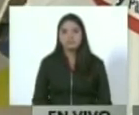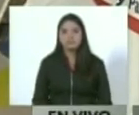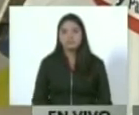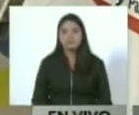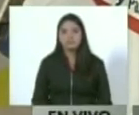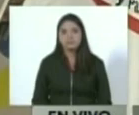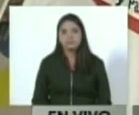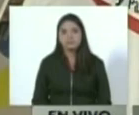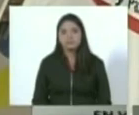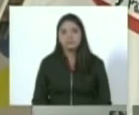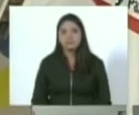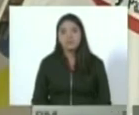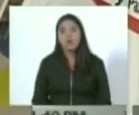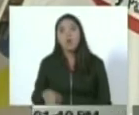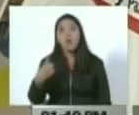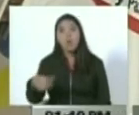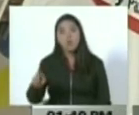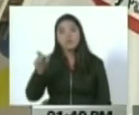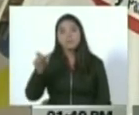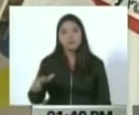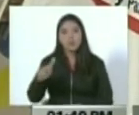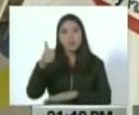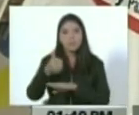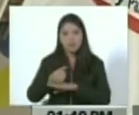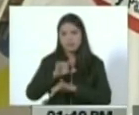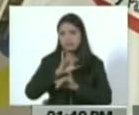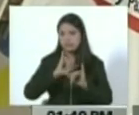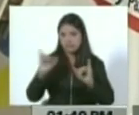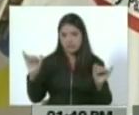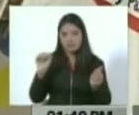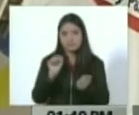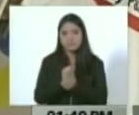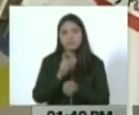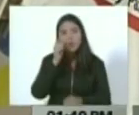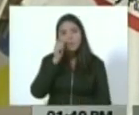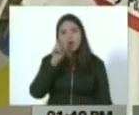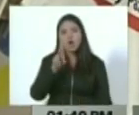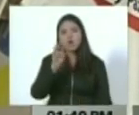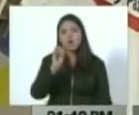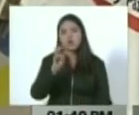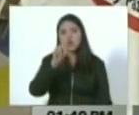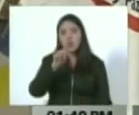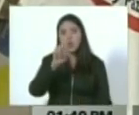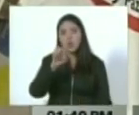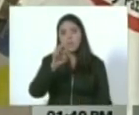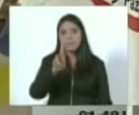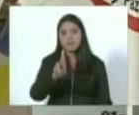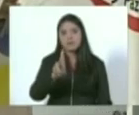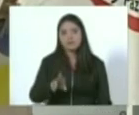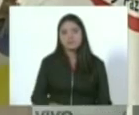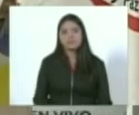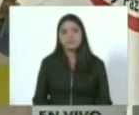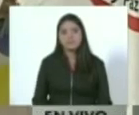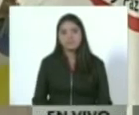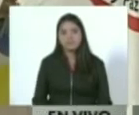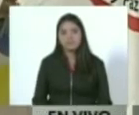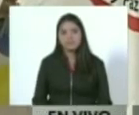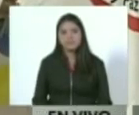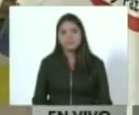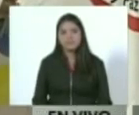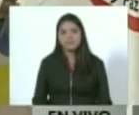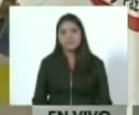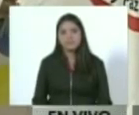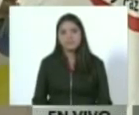Otro responsable también se encuentra Rommel Ángel Rubio Flores, también